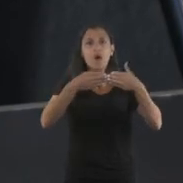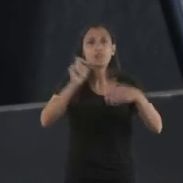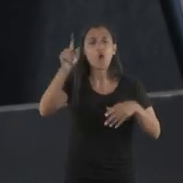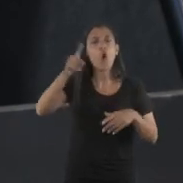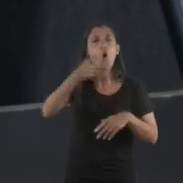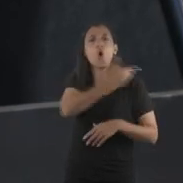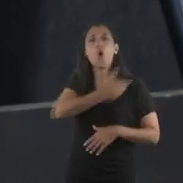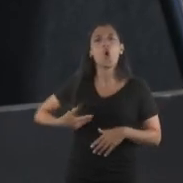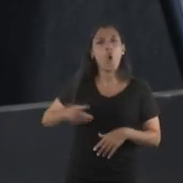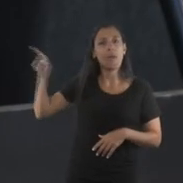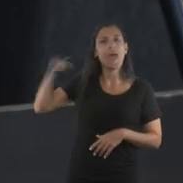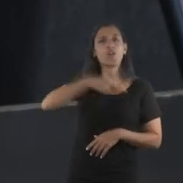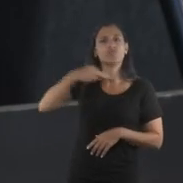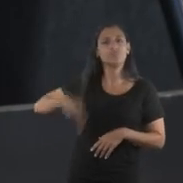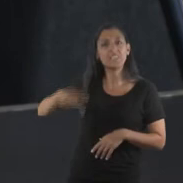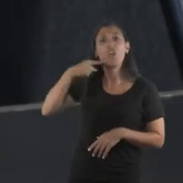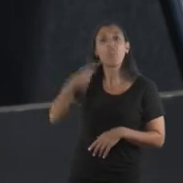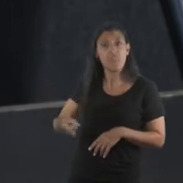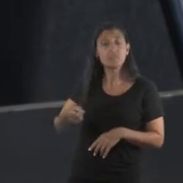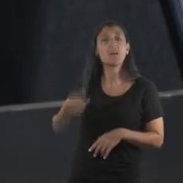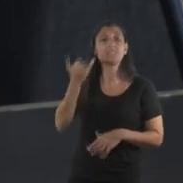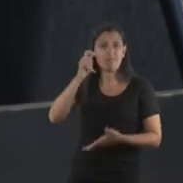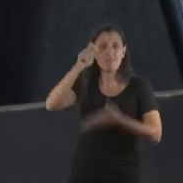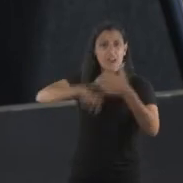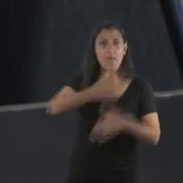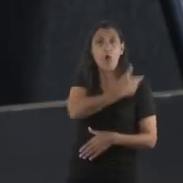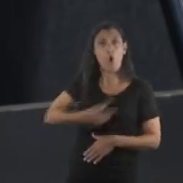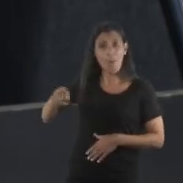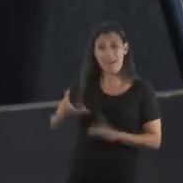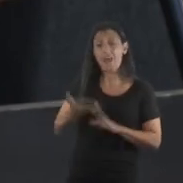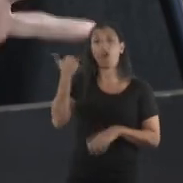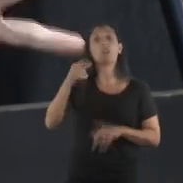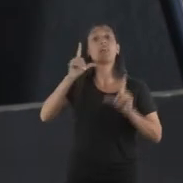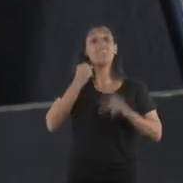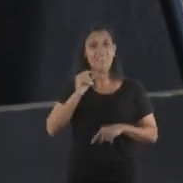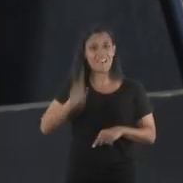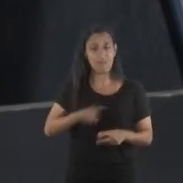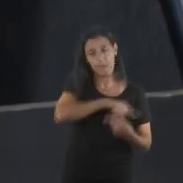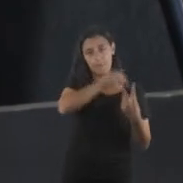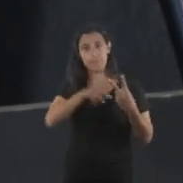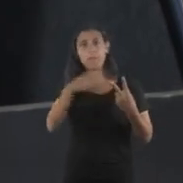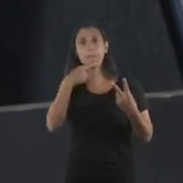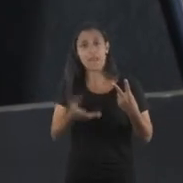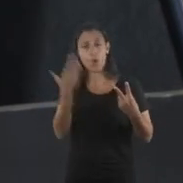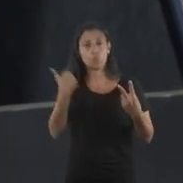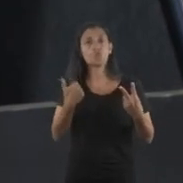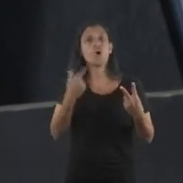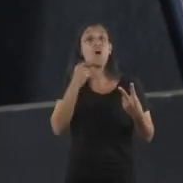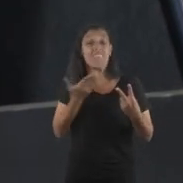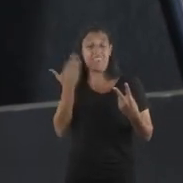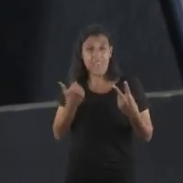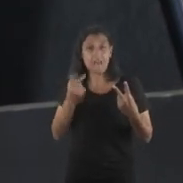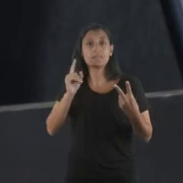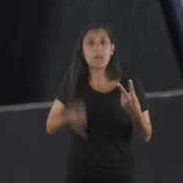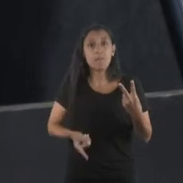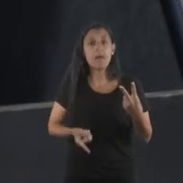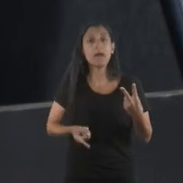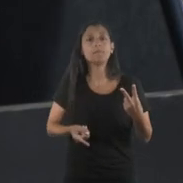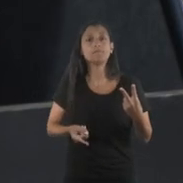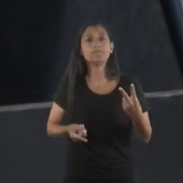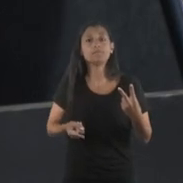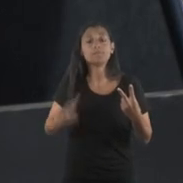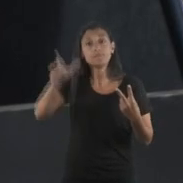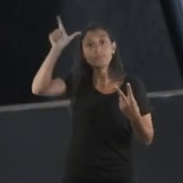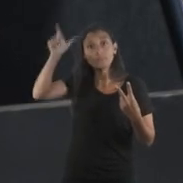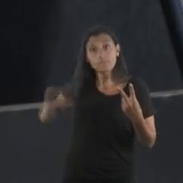carta de intención firmada por el gobernador, y hace algunos días, eso por un lado. Por el otro lado, hace algunos días la general que está a